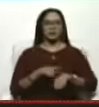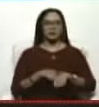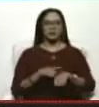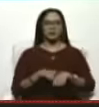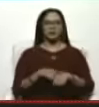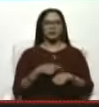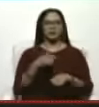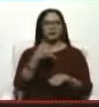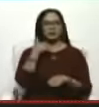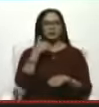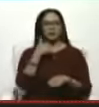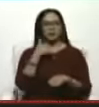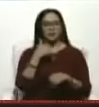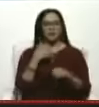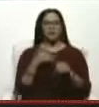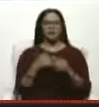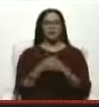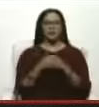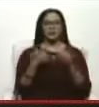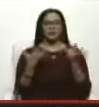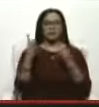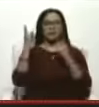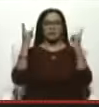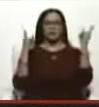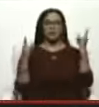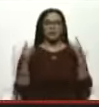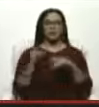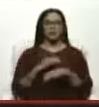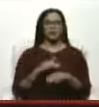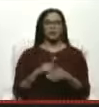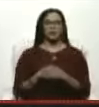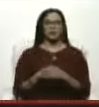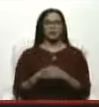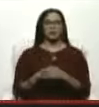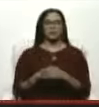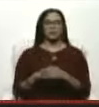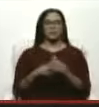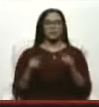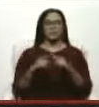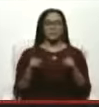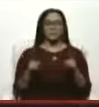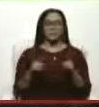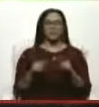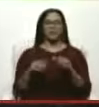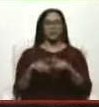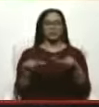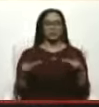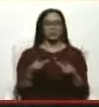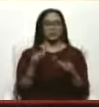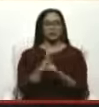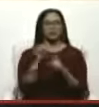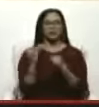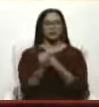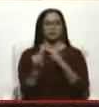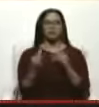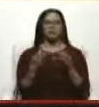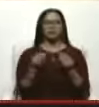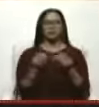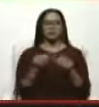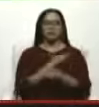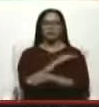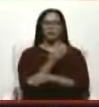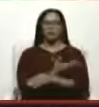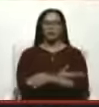yo tratando de levantar señal también por el Mollo, pero las condiciones meteorológicas acá son bastante